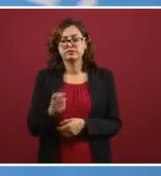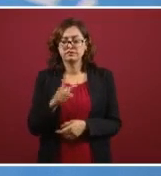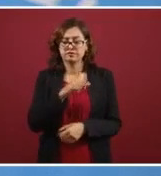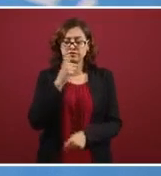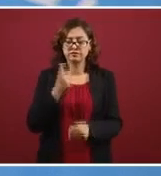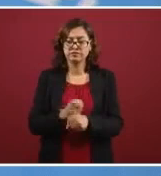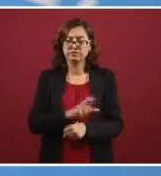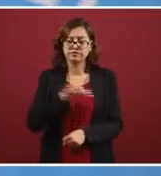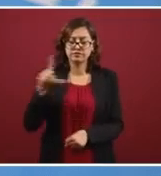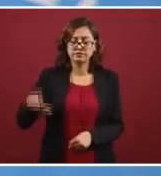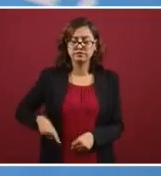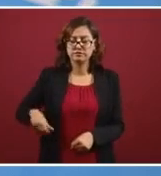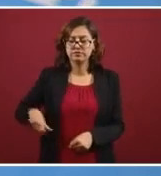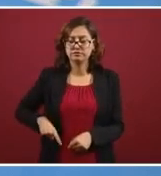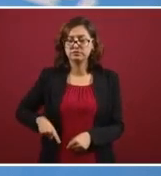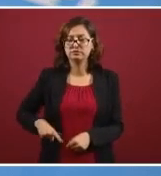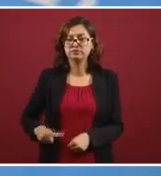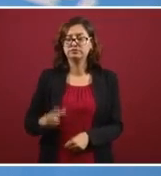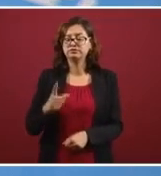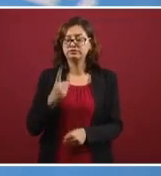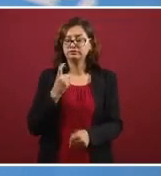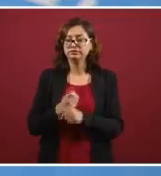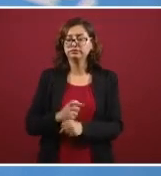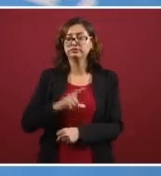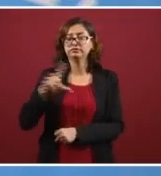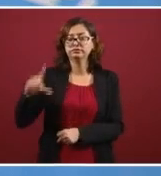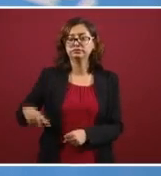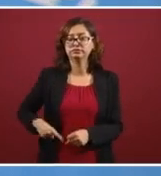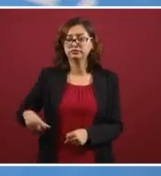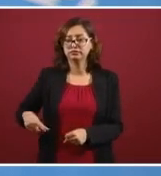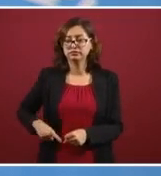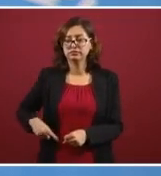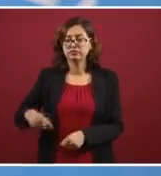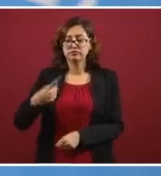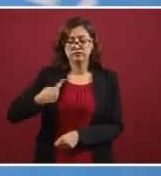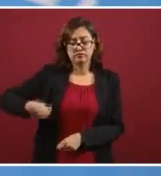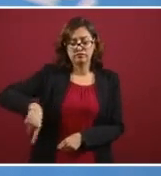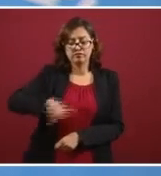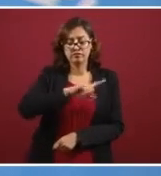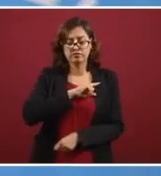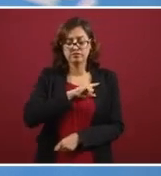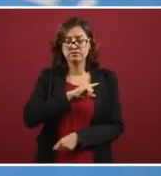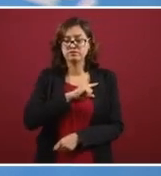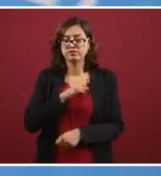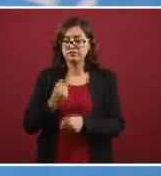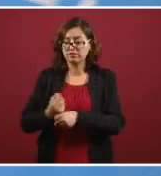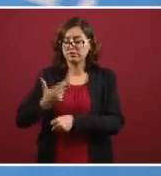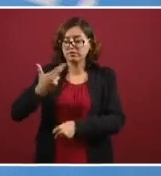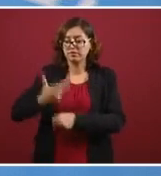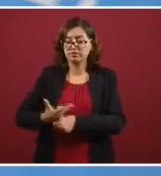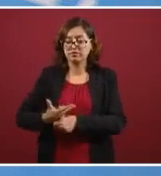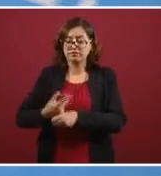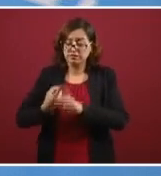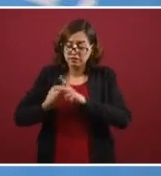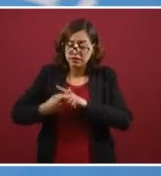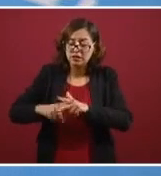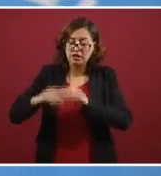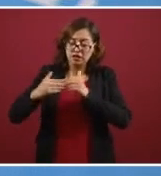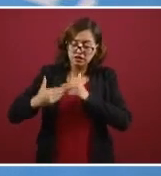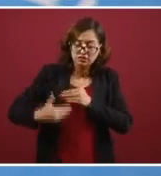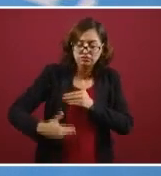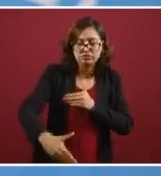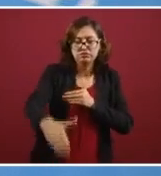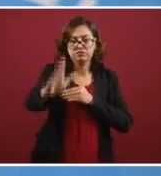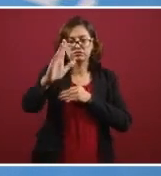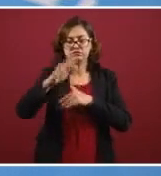gobierno, y ese primer gobierno fue a su vez para nosotros como Ministerio de Desarrollo Social el nacimiento del Ministerio